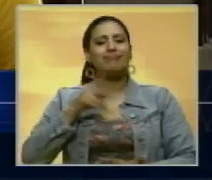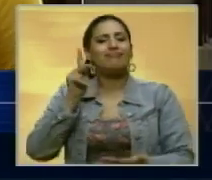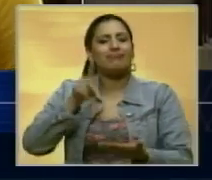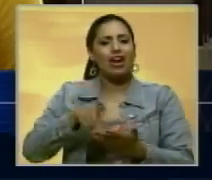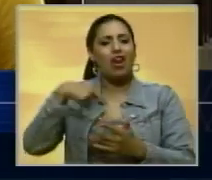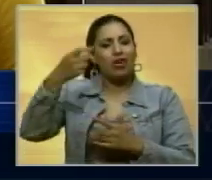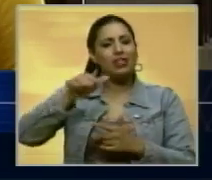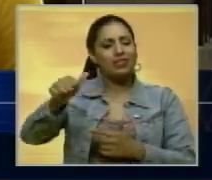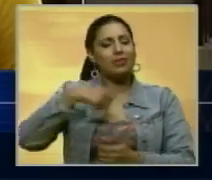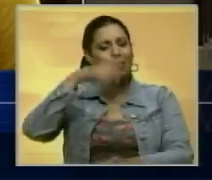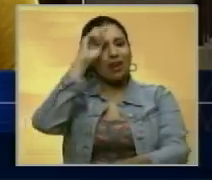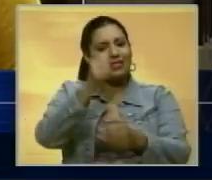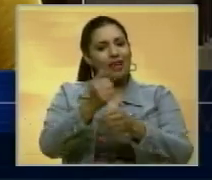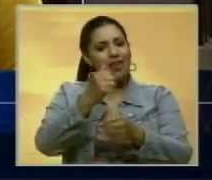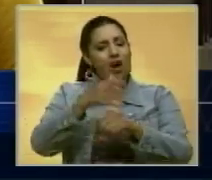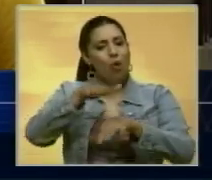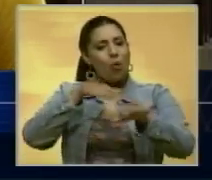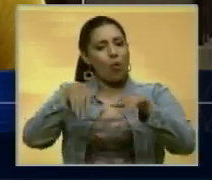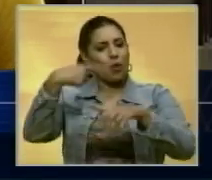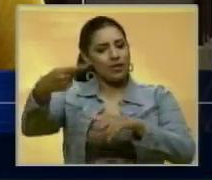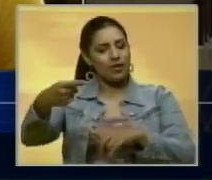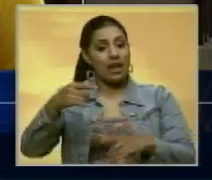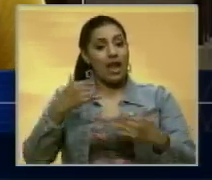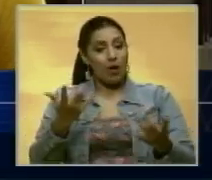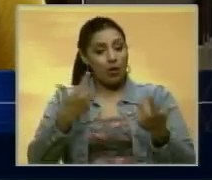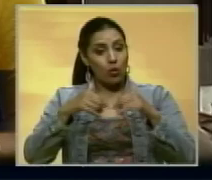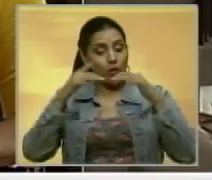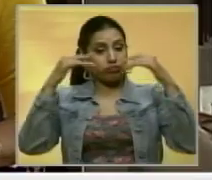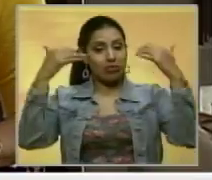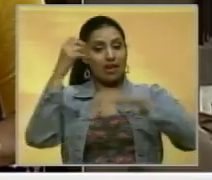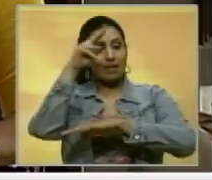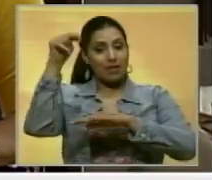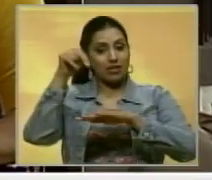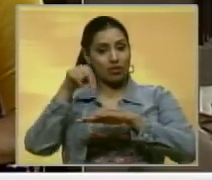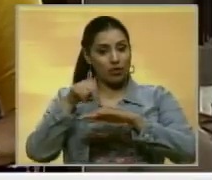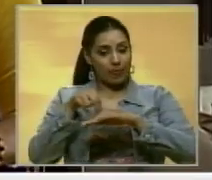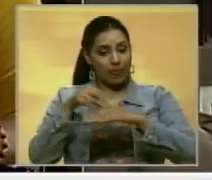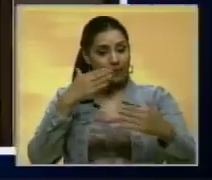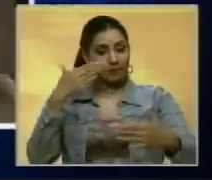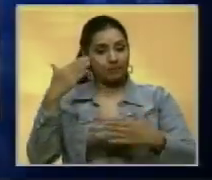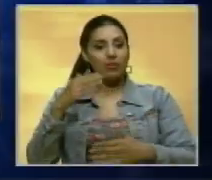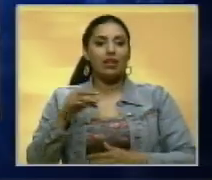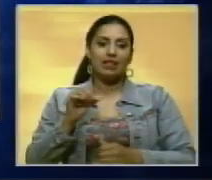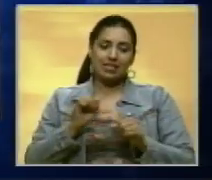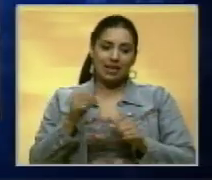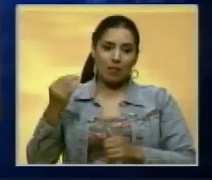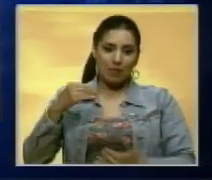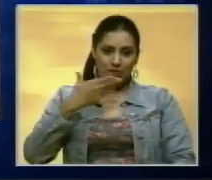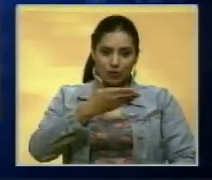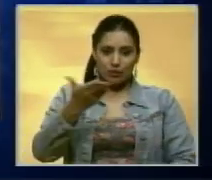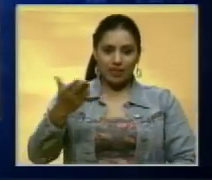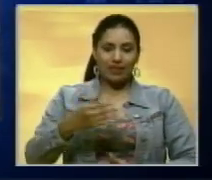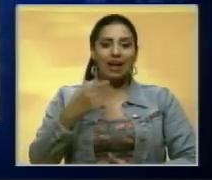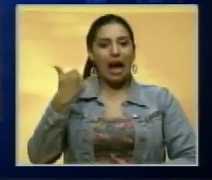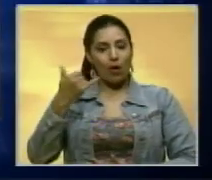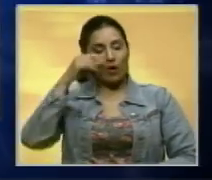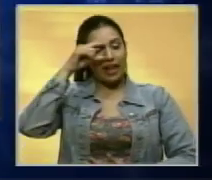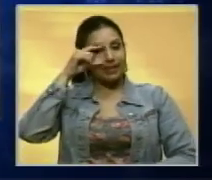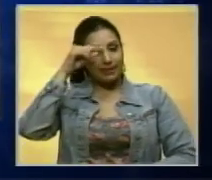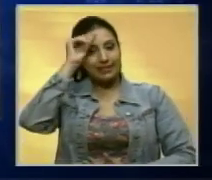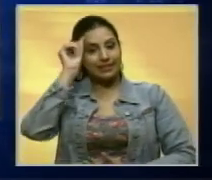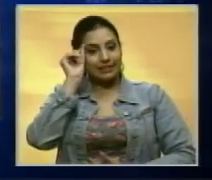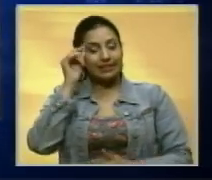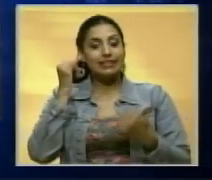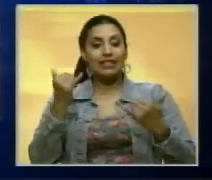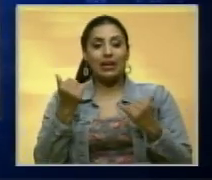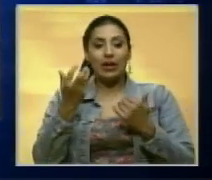la próxima semana, el día jueves. Es lo que tenemos desde el Salón de Sesiones del Palacio Federal Legislativo. Regresamos con ustedes, Néstor, Endrina. Muchísimas